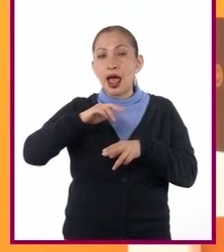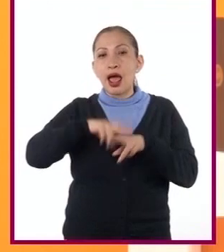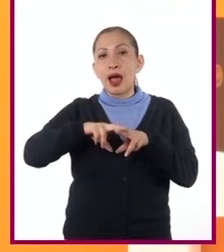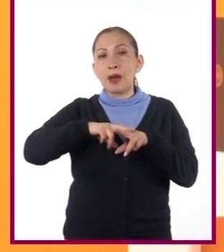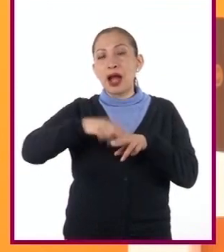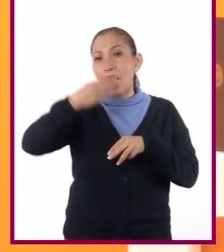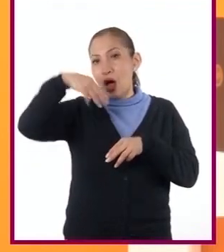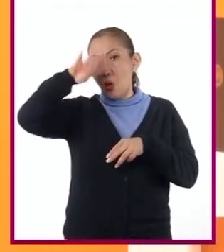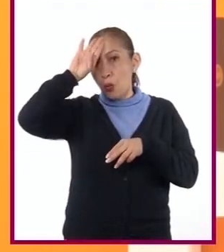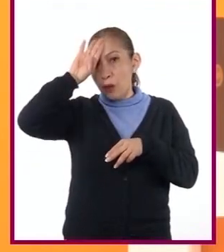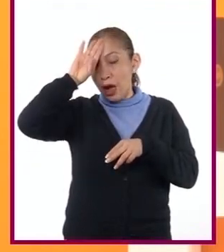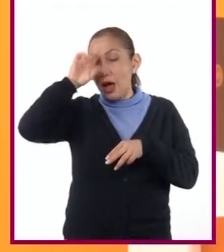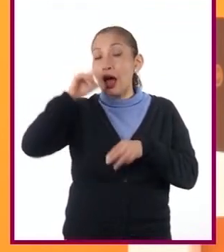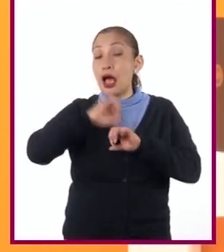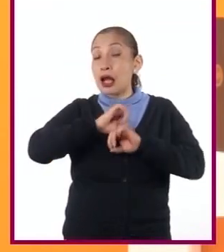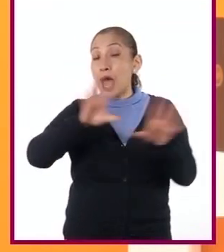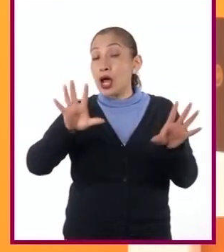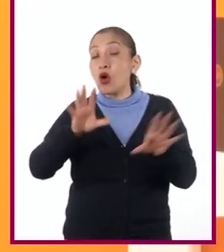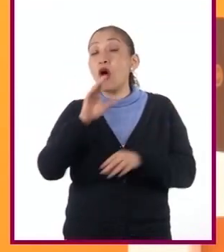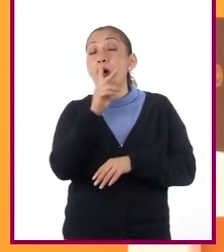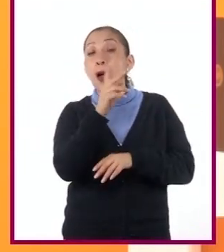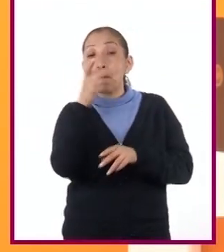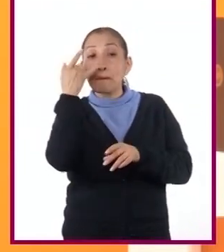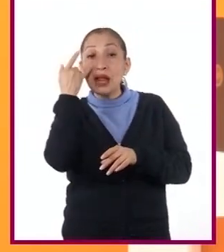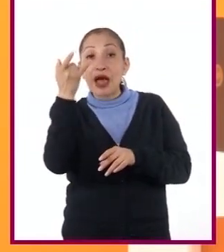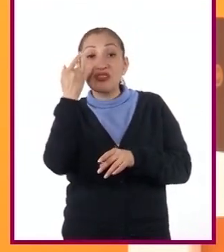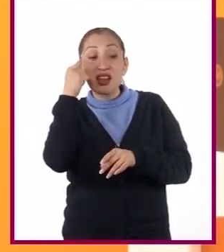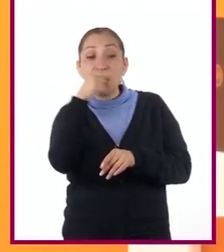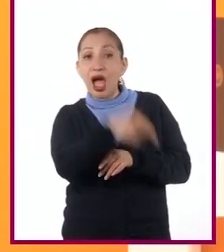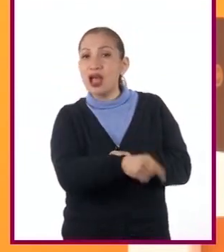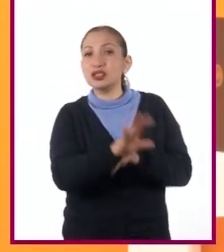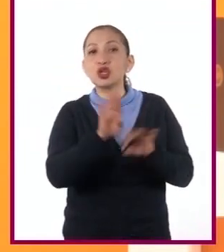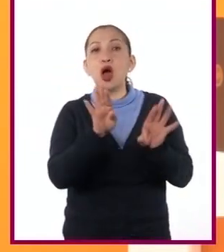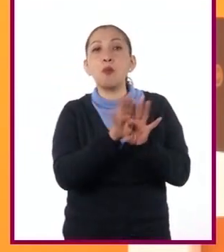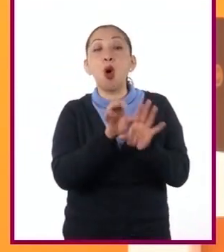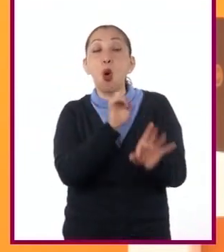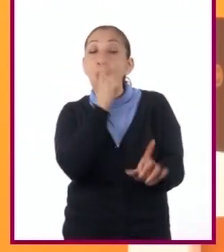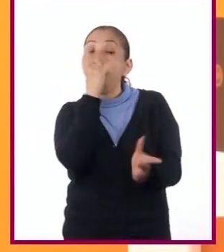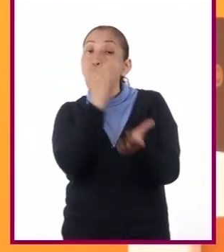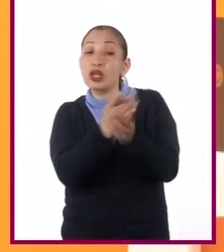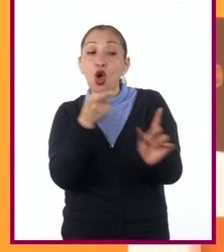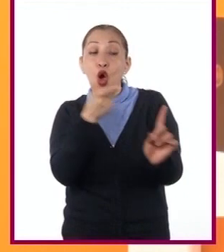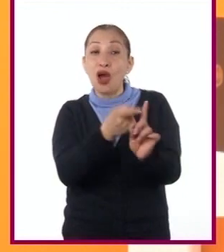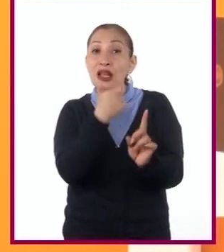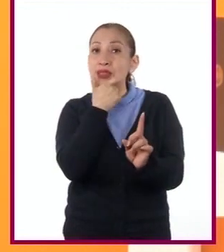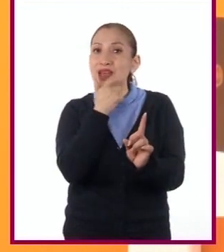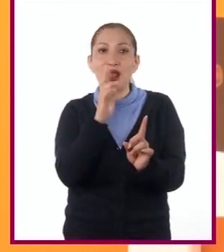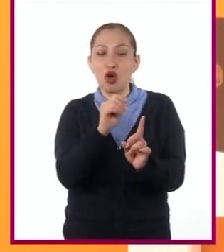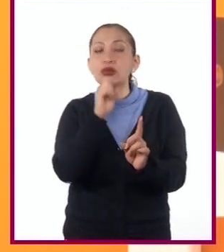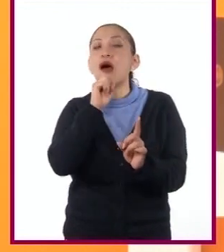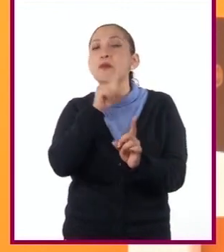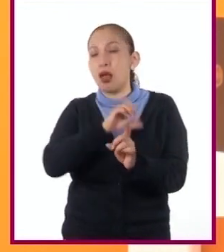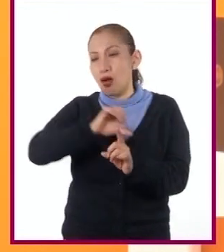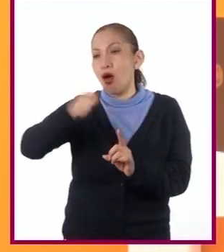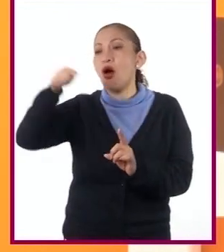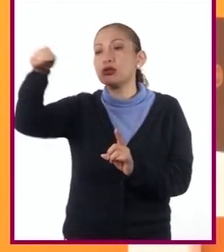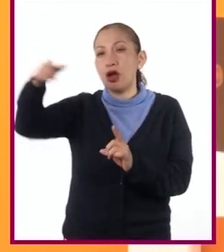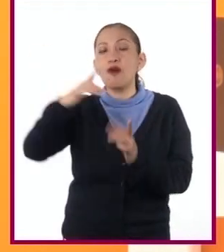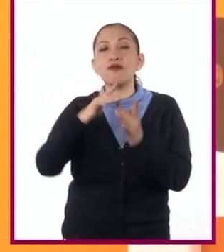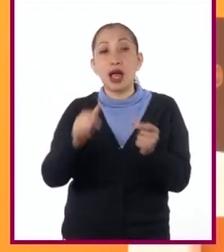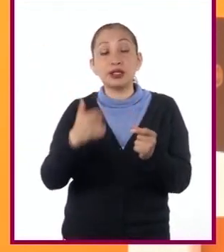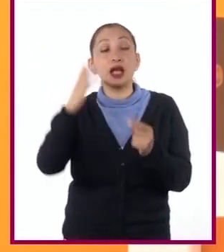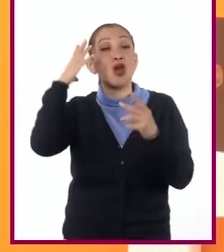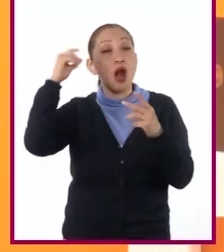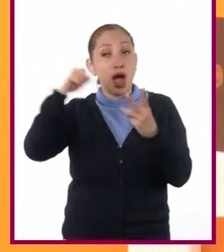Deben tener claro que la piratería no fue una práctica exclusiva de Inglaterra, sino que también Francia